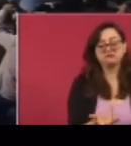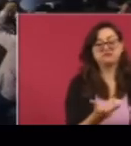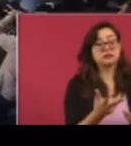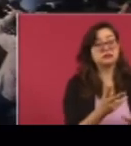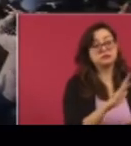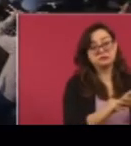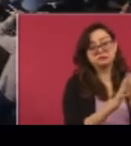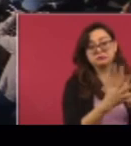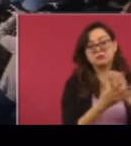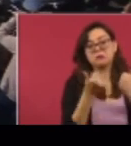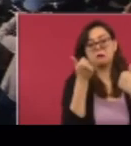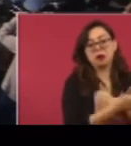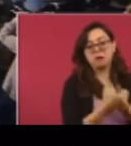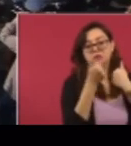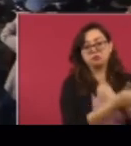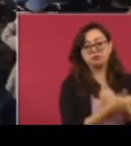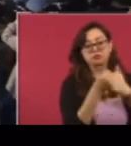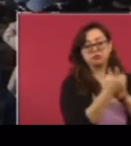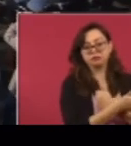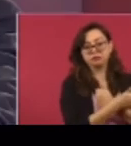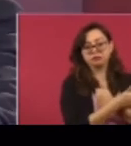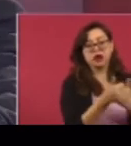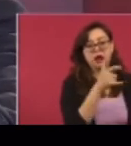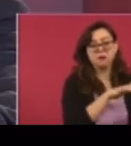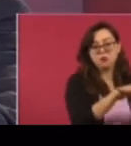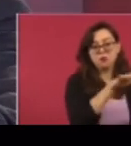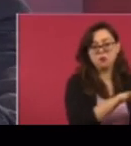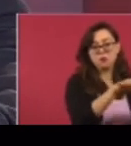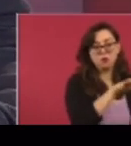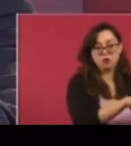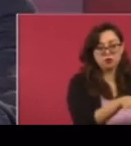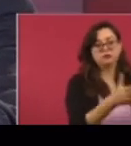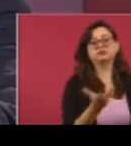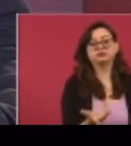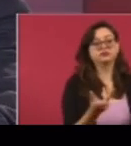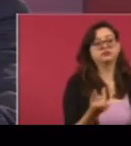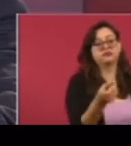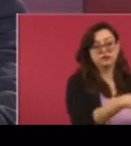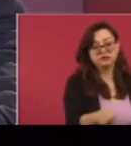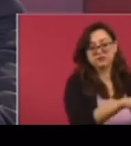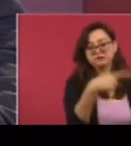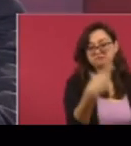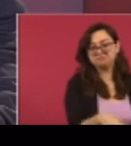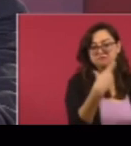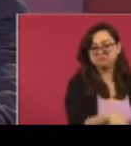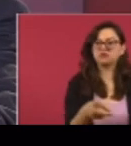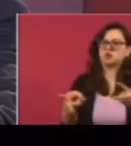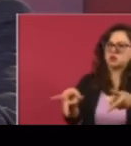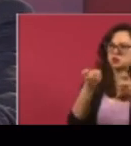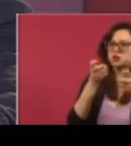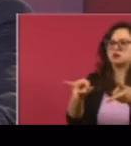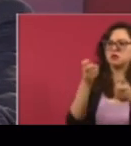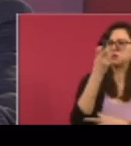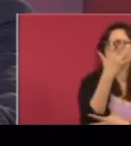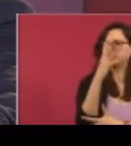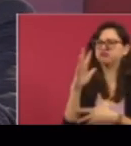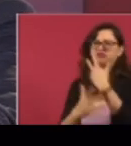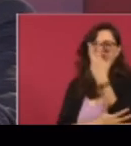o no les gusta sus encandilados porque Están bien encandilados están bien todos los que piensan así que siguen a obradores también idiotas